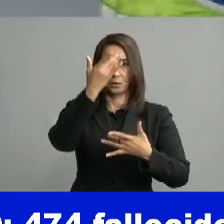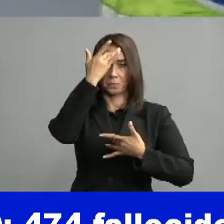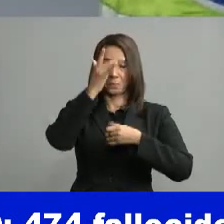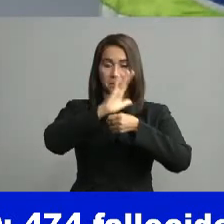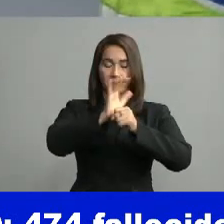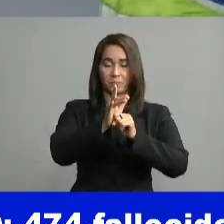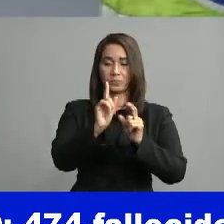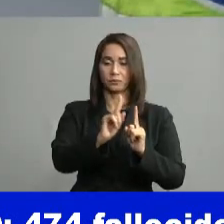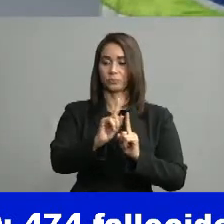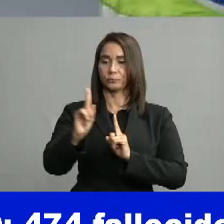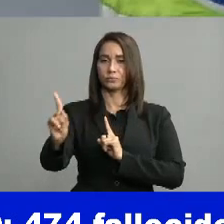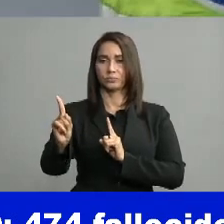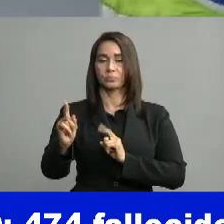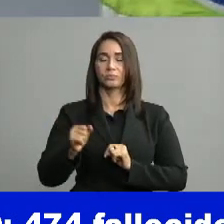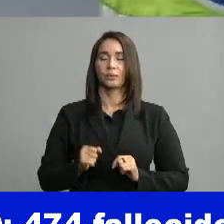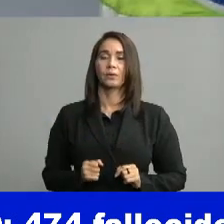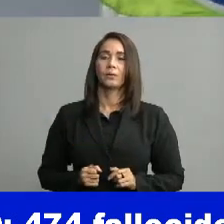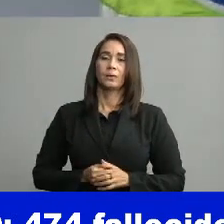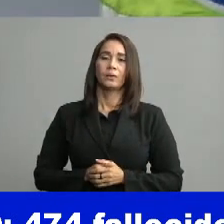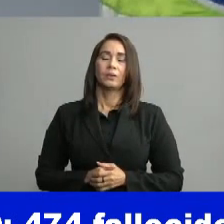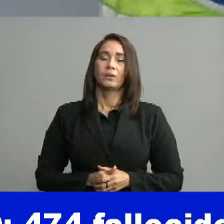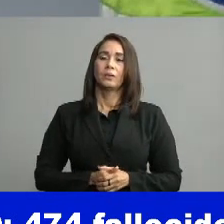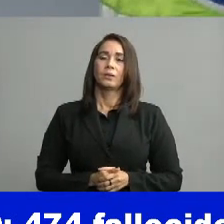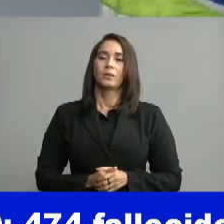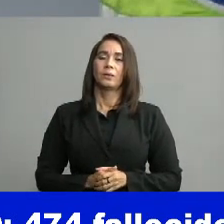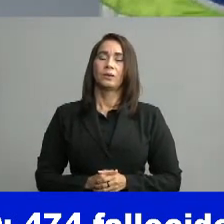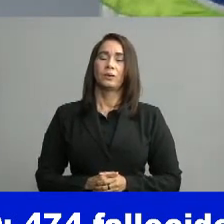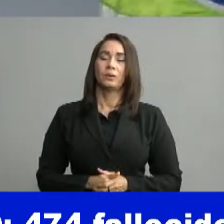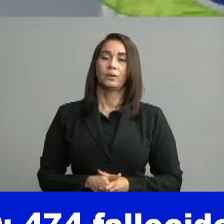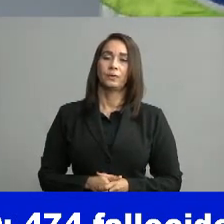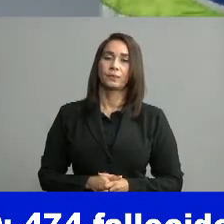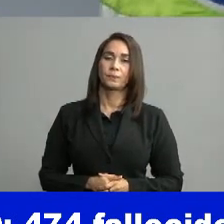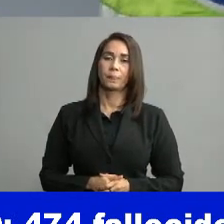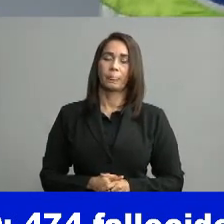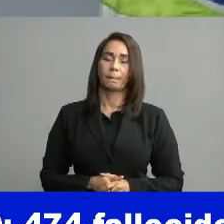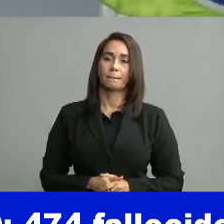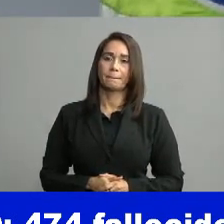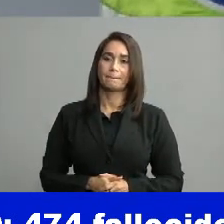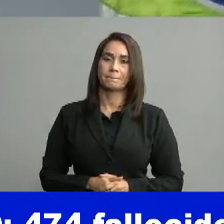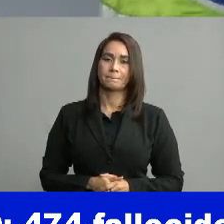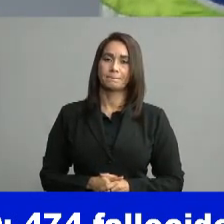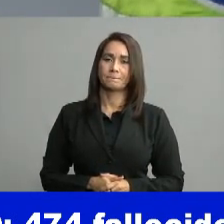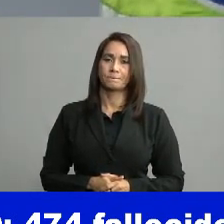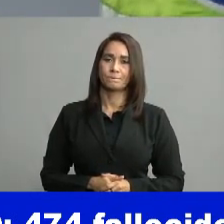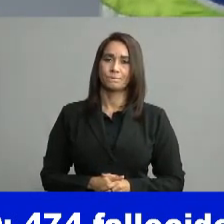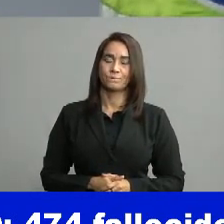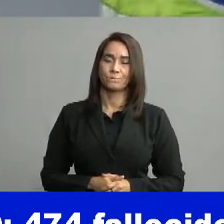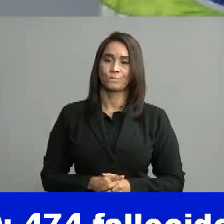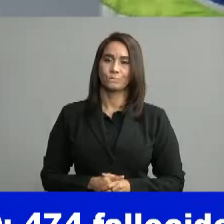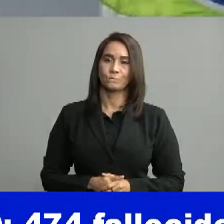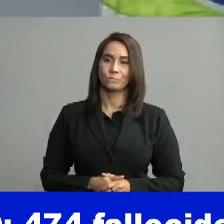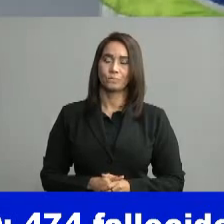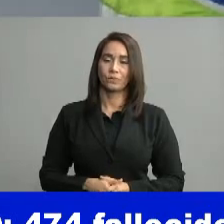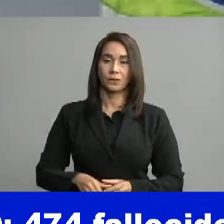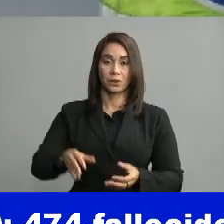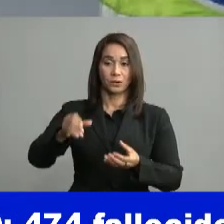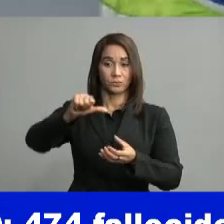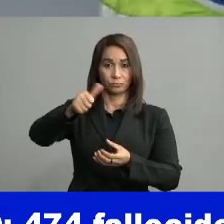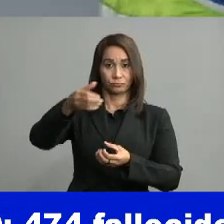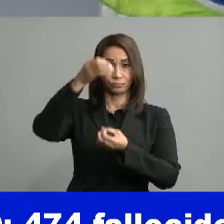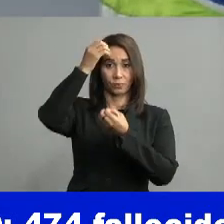lugares. Informamos igualmente que el número de